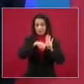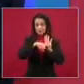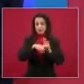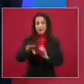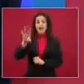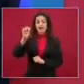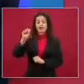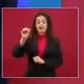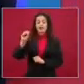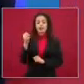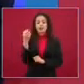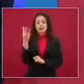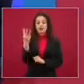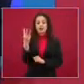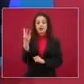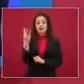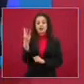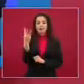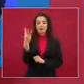Negativas,